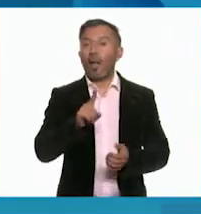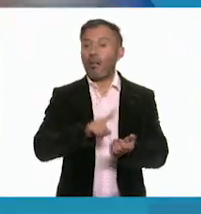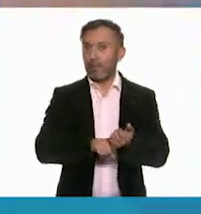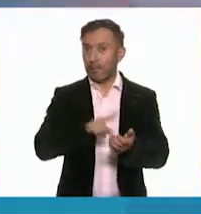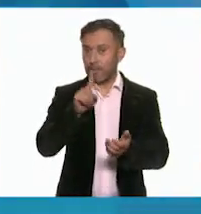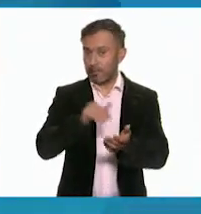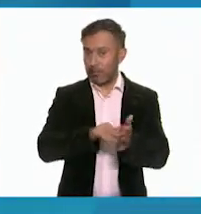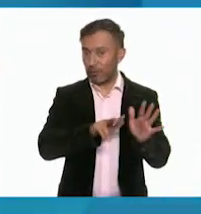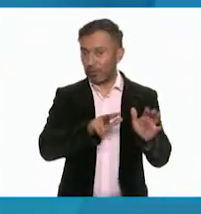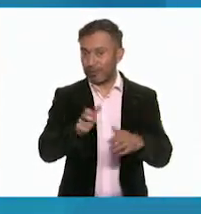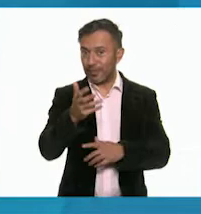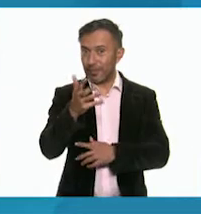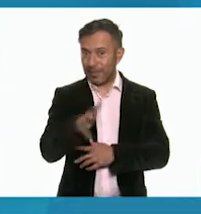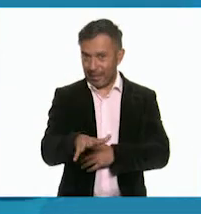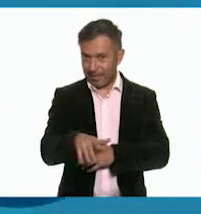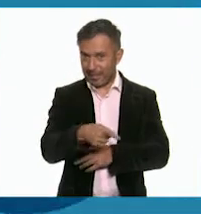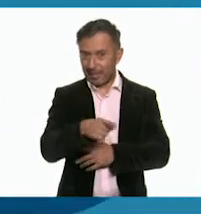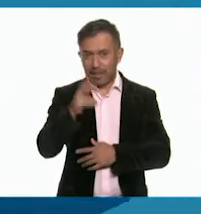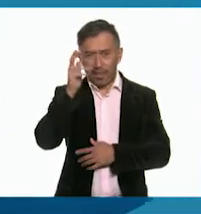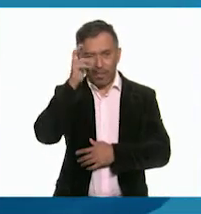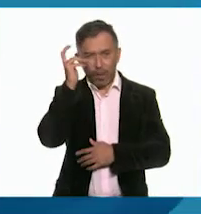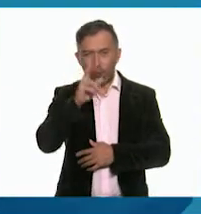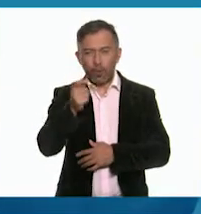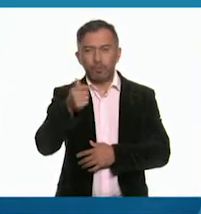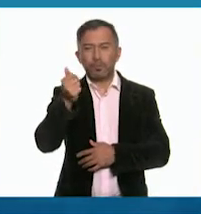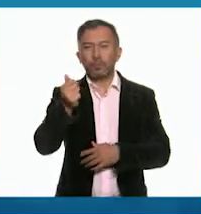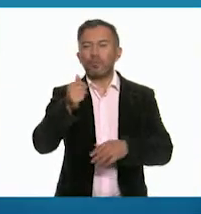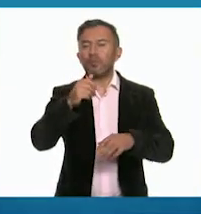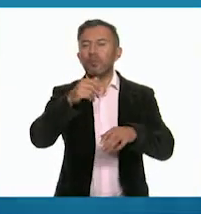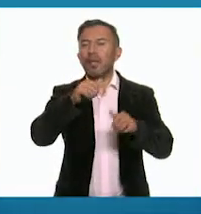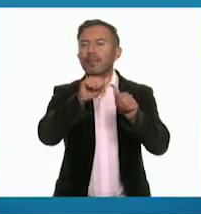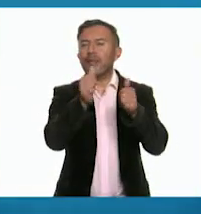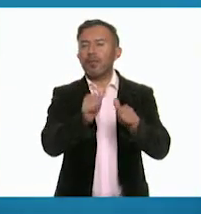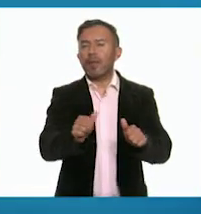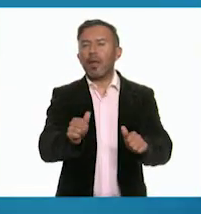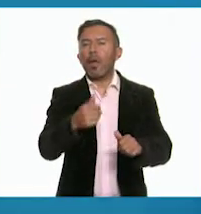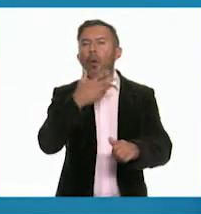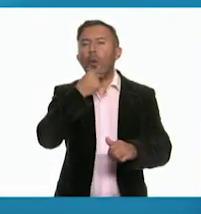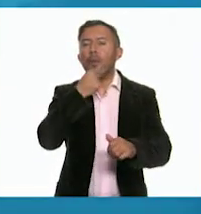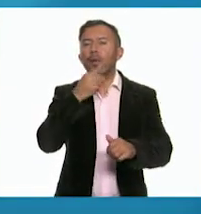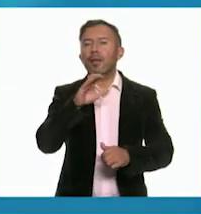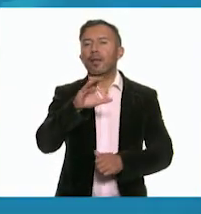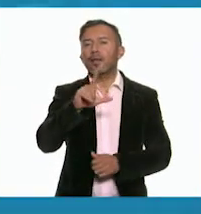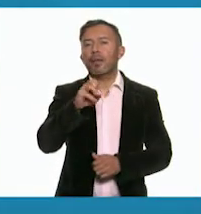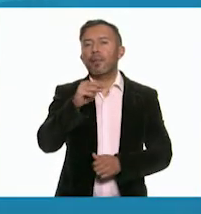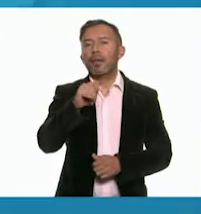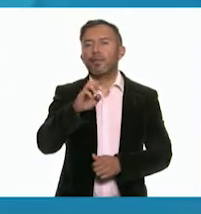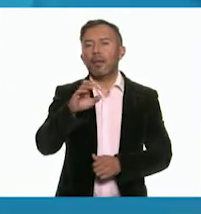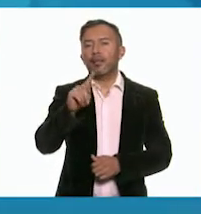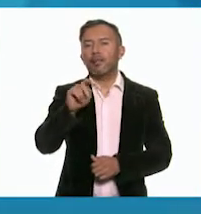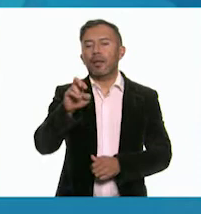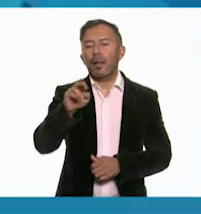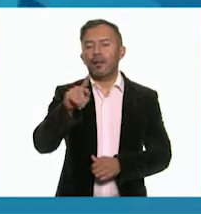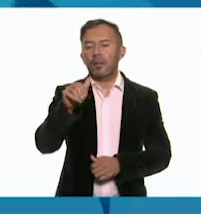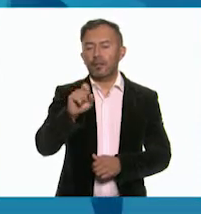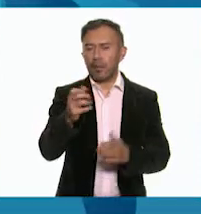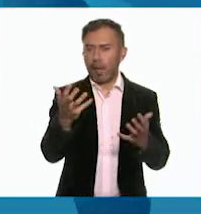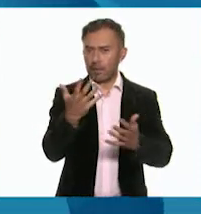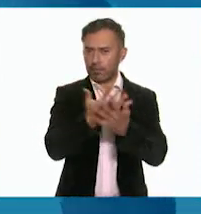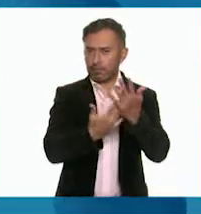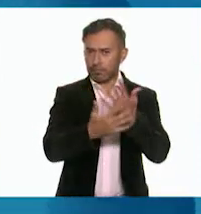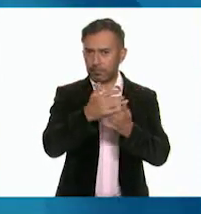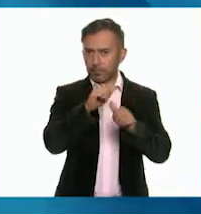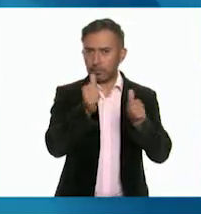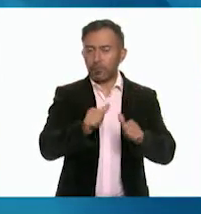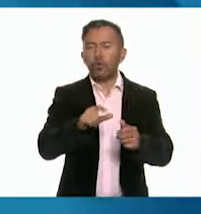sobre Miguel Hidalgo es esta estatuilla hecha por Clemente Terrazas. Esa estatuilla la podrán ver en